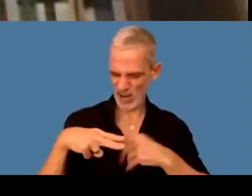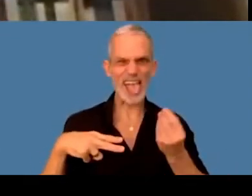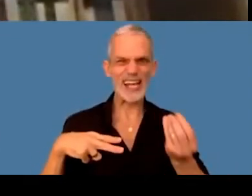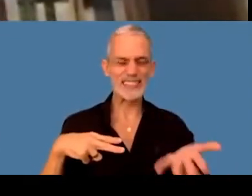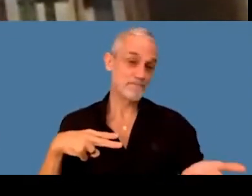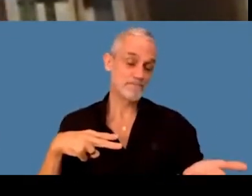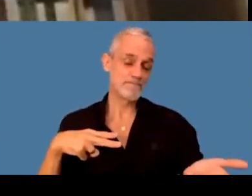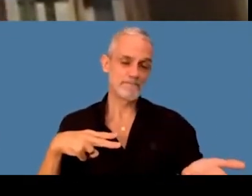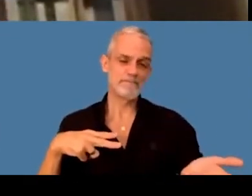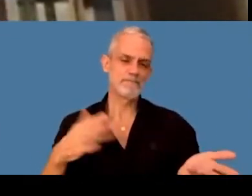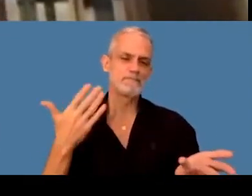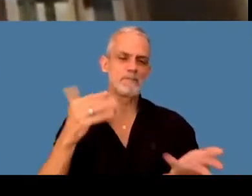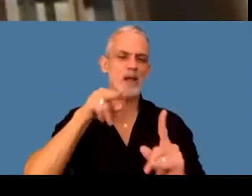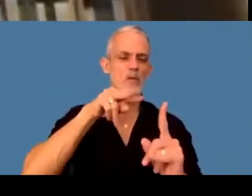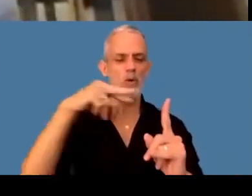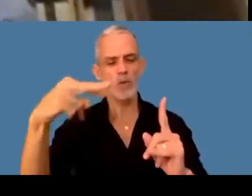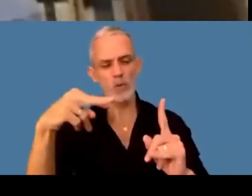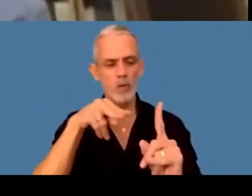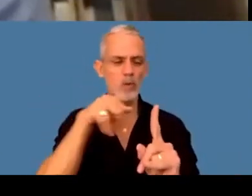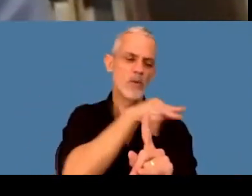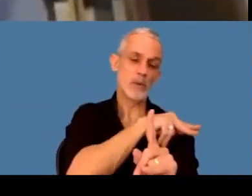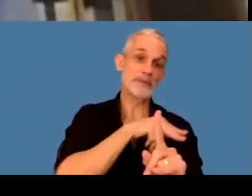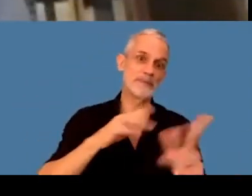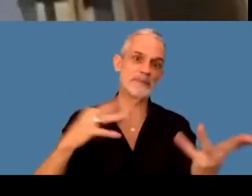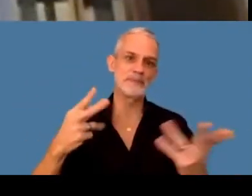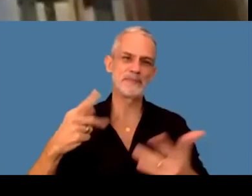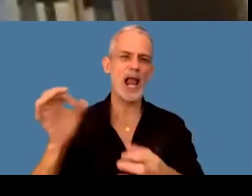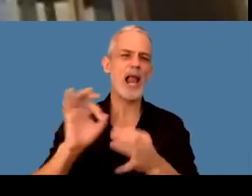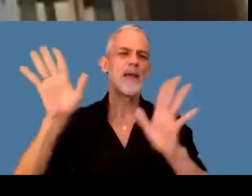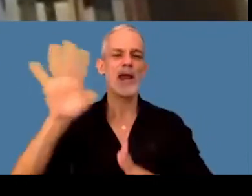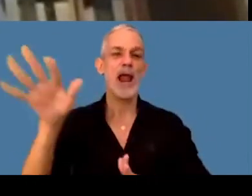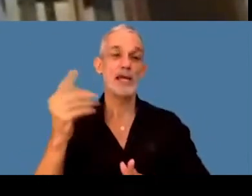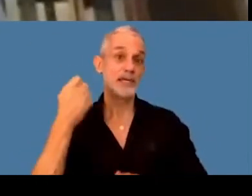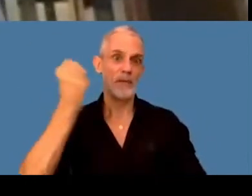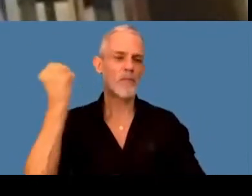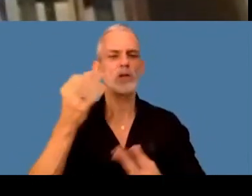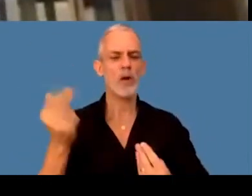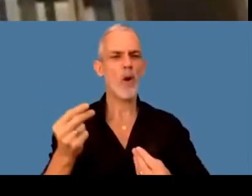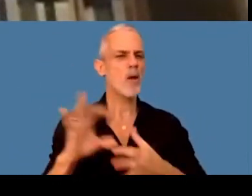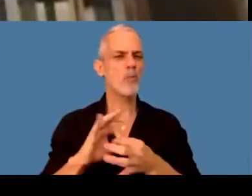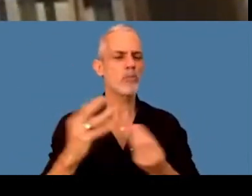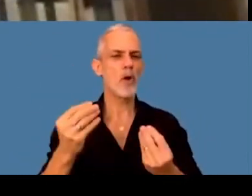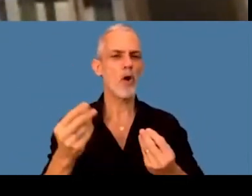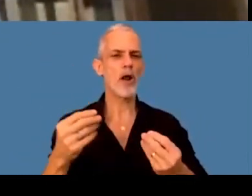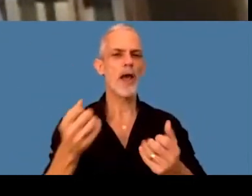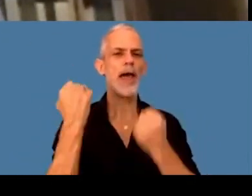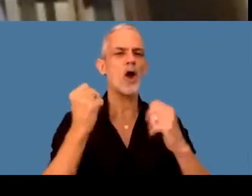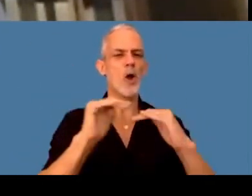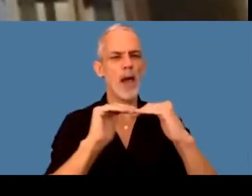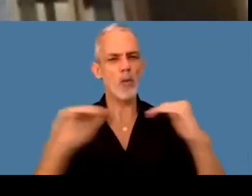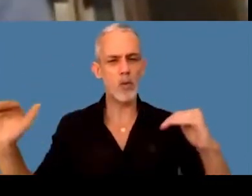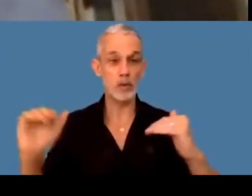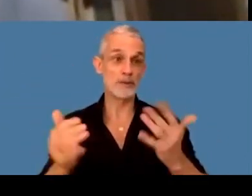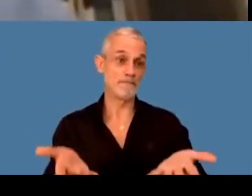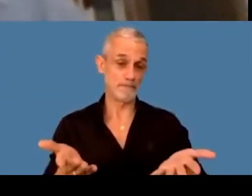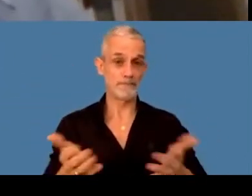Desde las visiones liberales van a plantear que fundamentalmente está vinculado con la estabilidad económica.